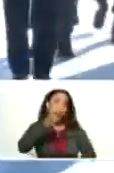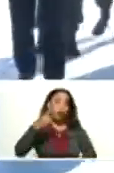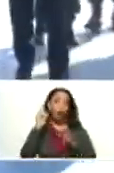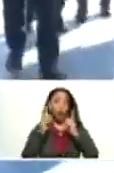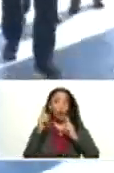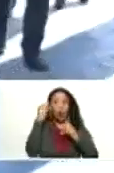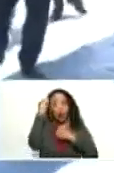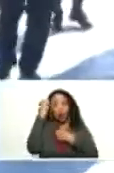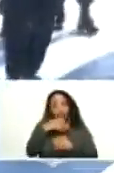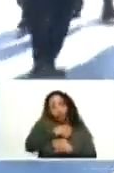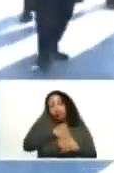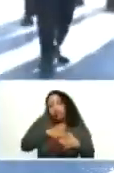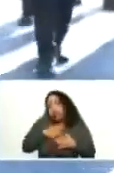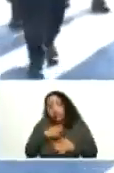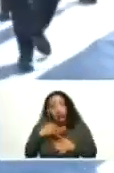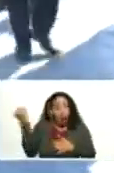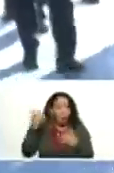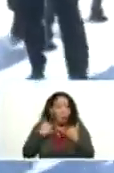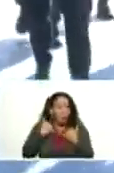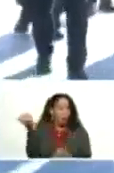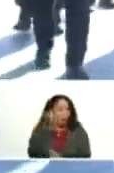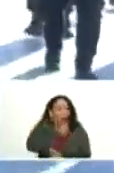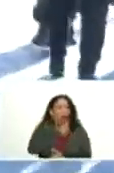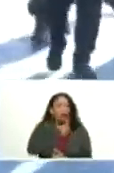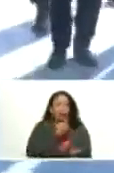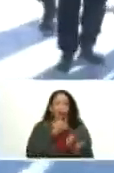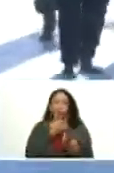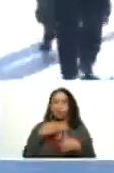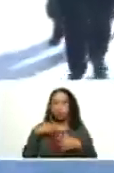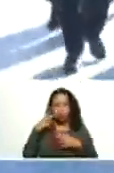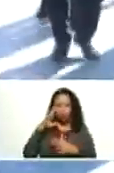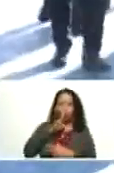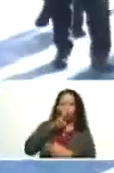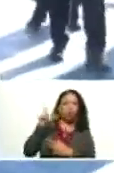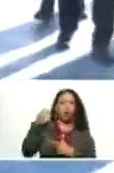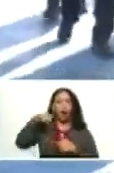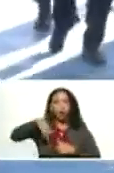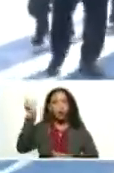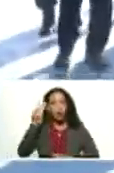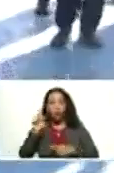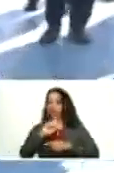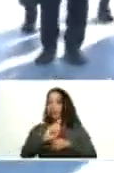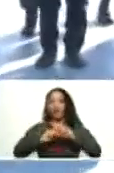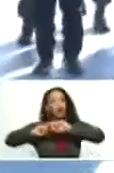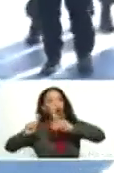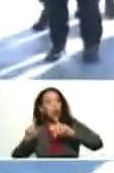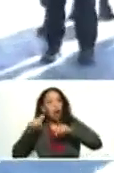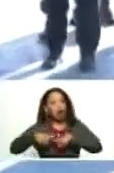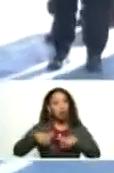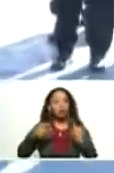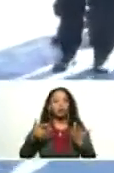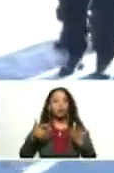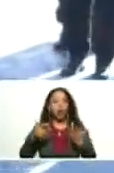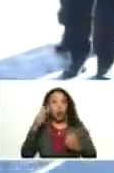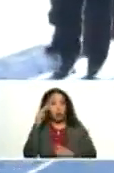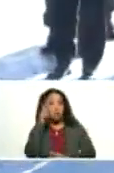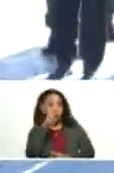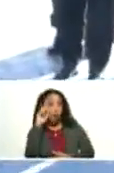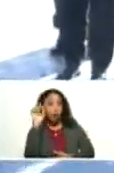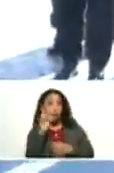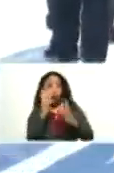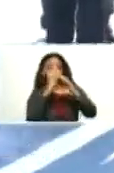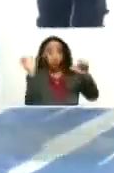de tristeza. Lamentable, muy lamentable. Muy lamentable. Mientras que aquí en Venezuela, con todo y lo que nos han hecho, presidente, lo que uno veía cuando se montaba uno en